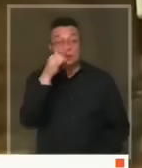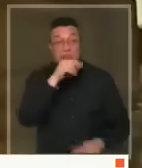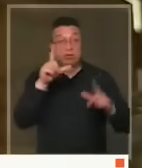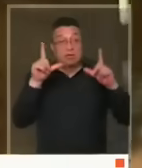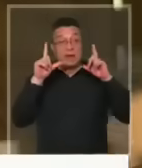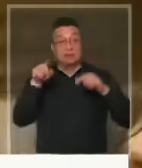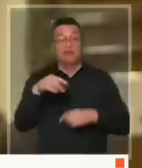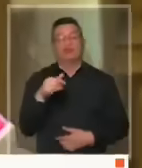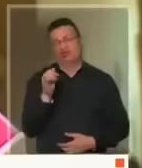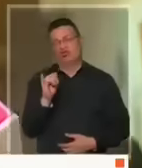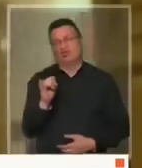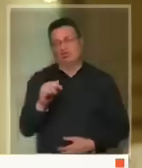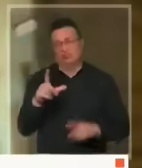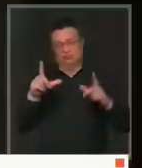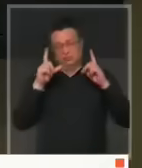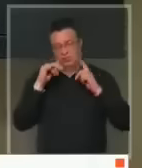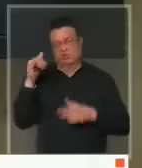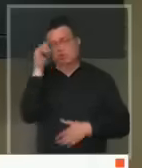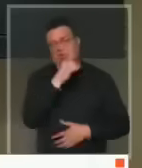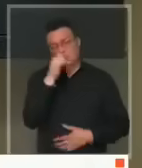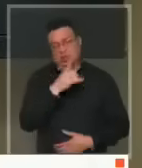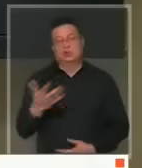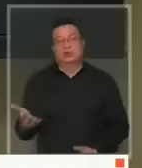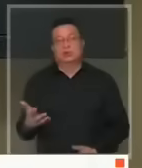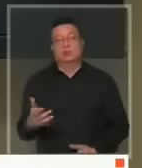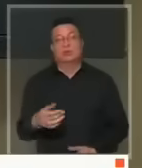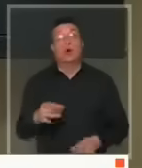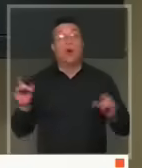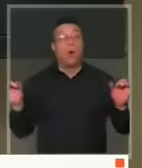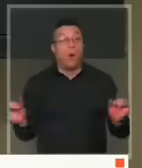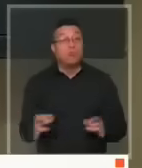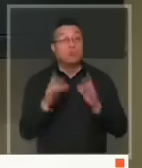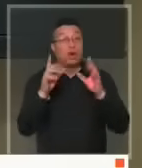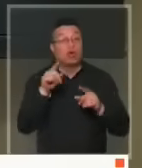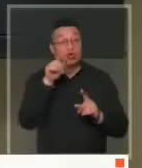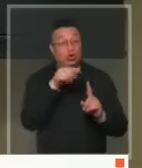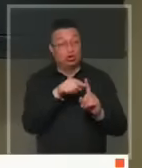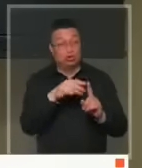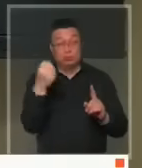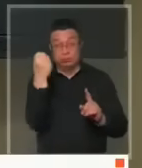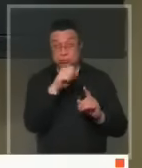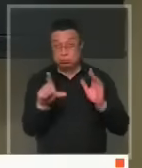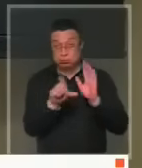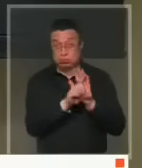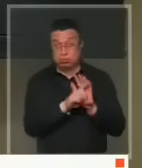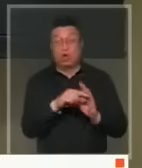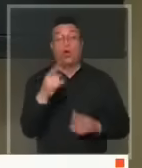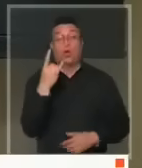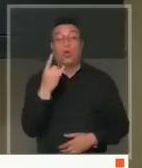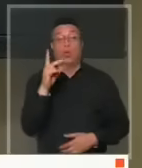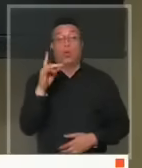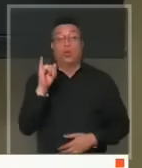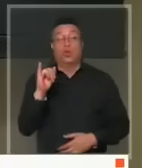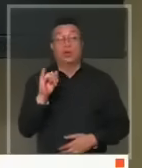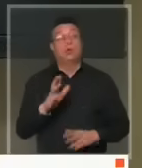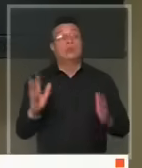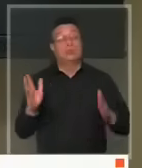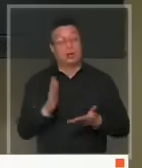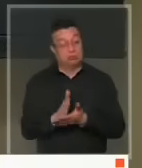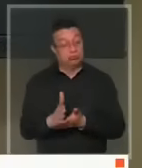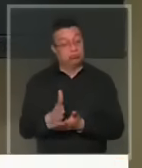Yo creo que sí, yo creo que evidentemente sí. Y en caso de que estemos frente a hechos irregulares, la UDI va a